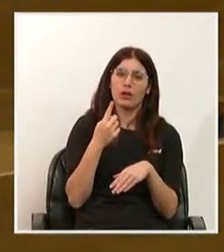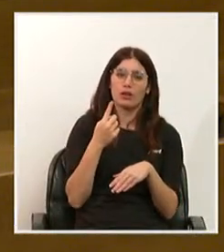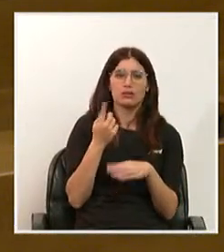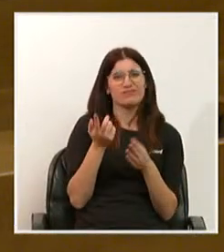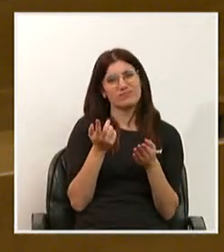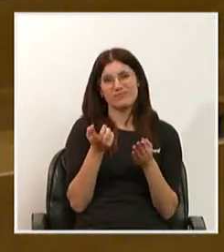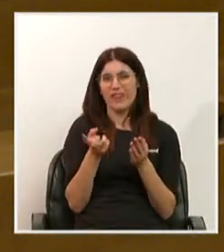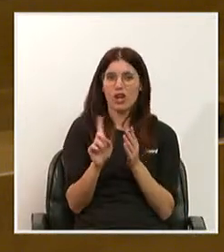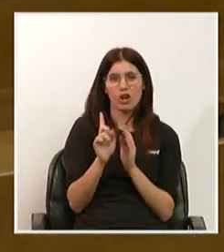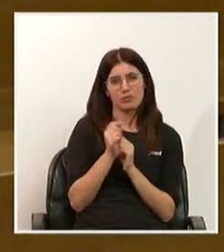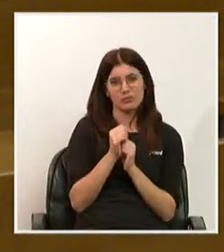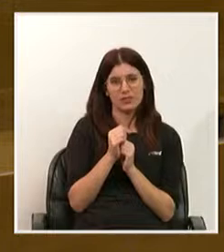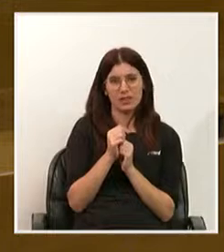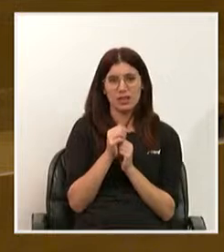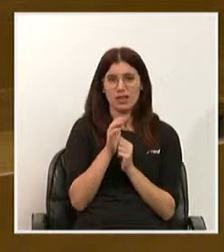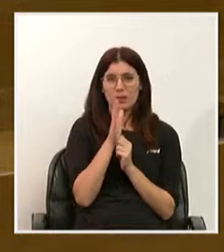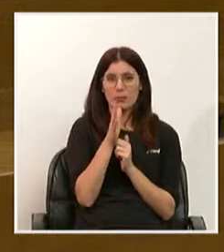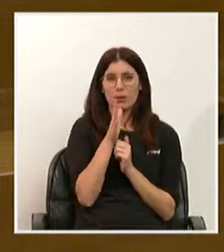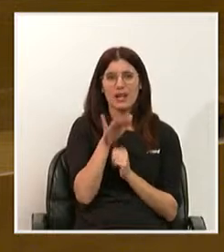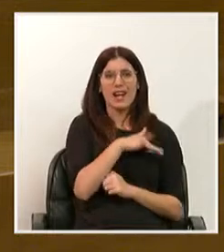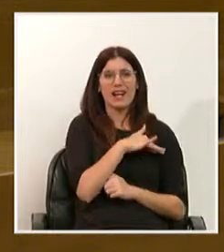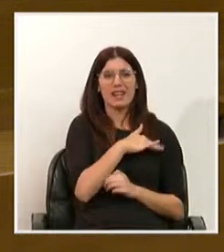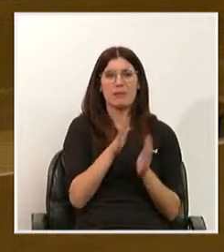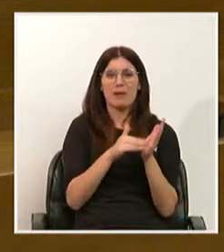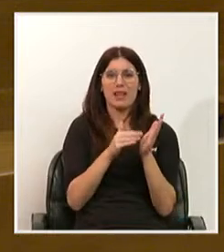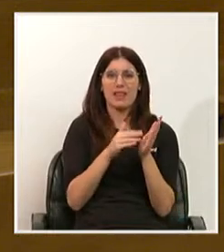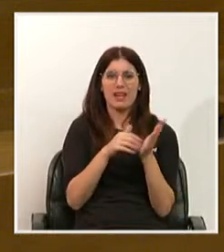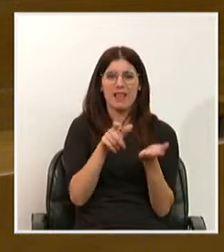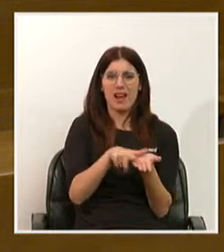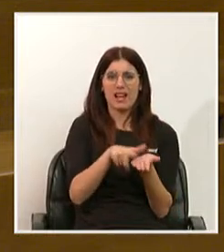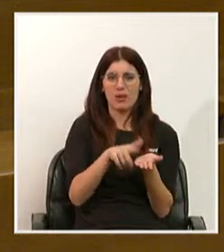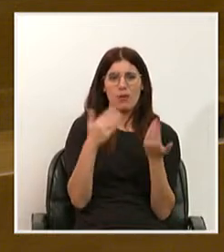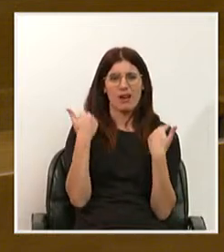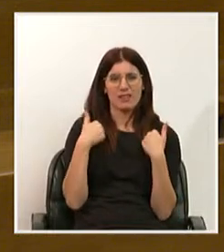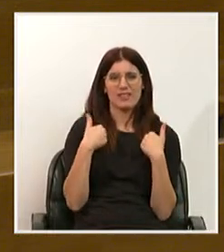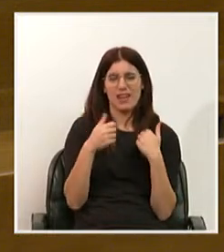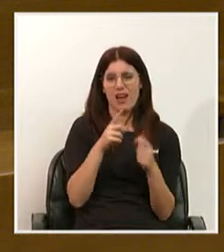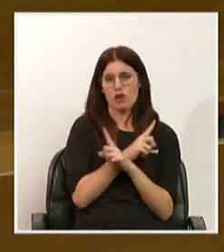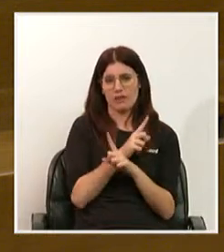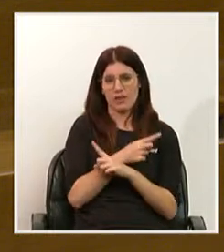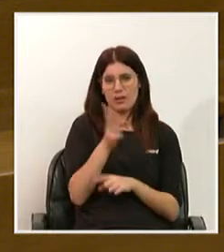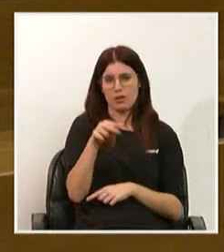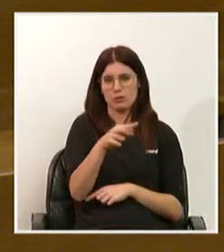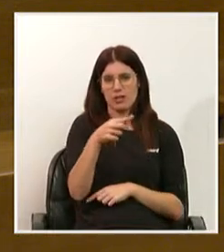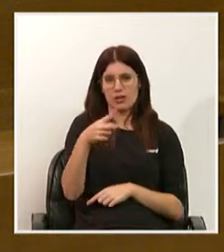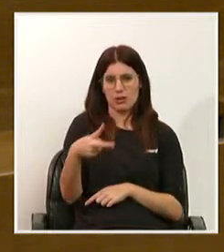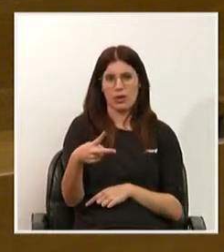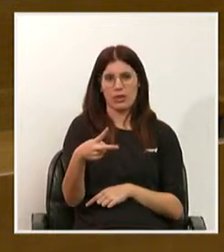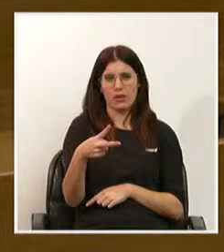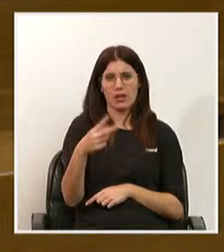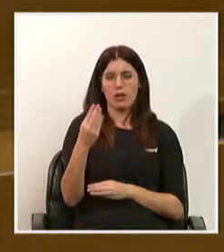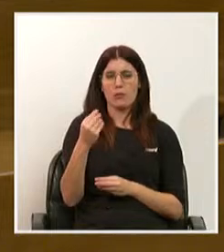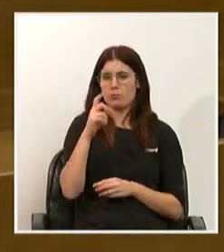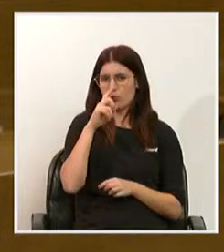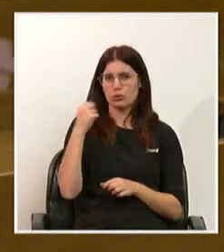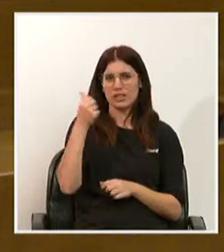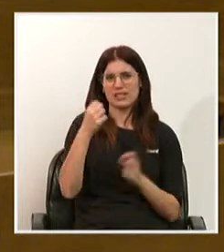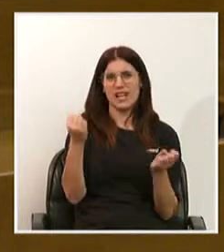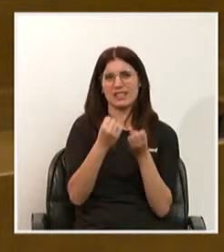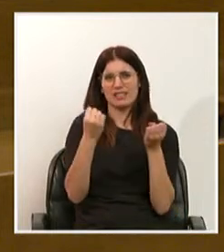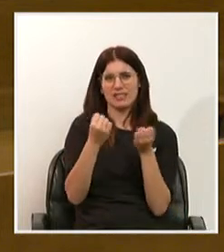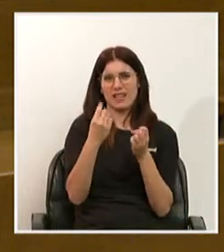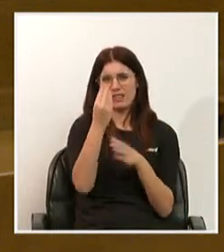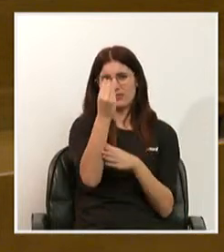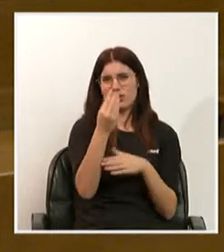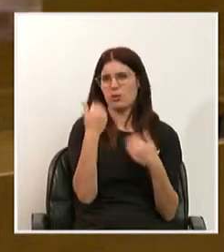una que academ valenciana de la l estv del un de